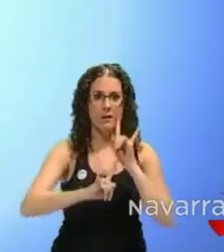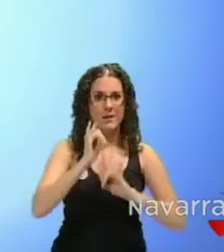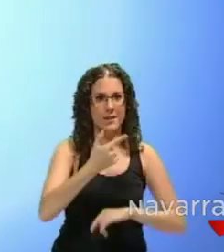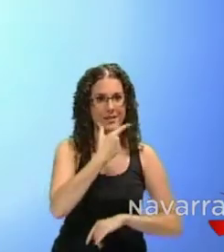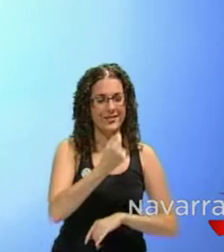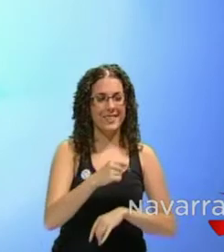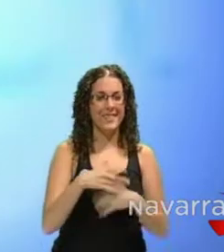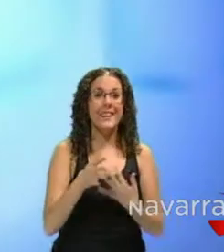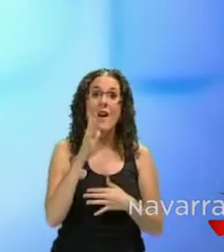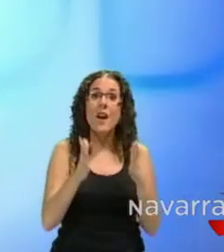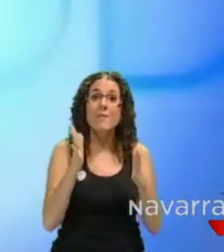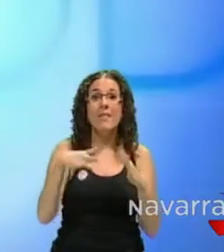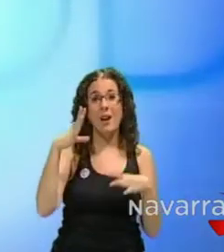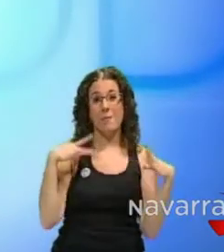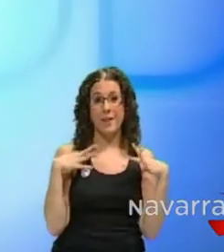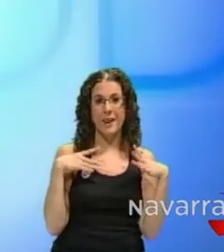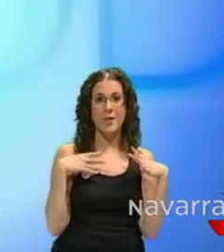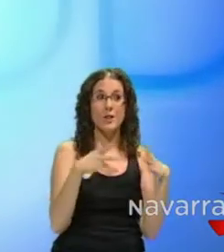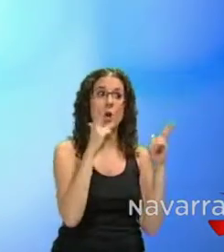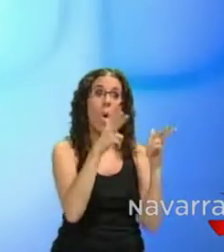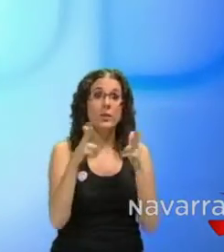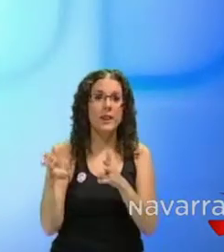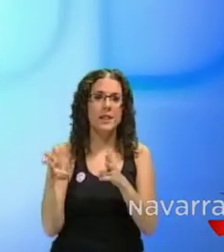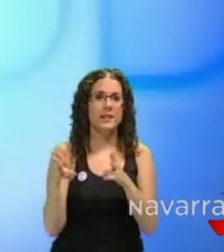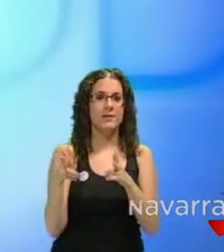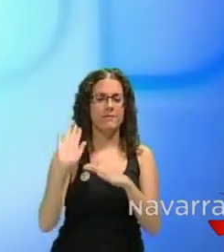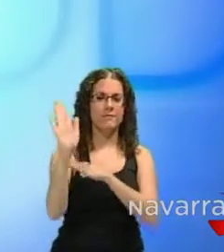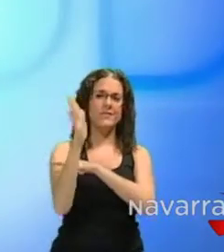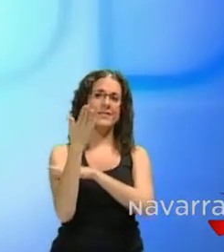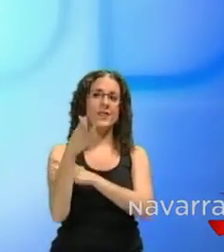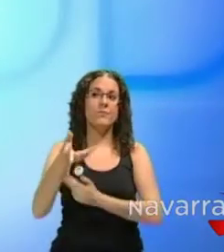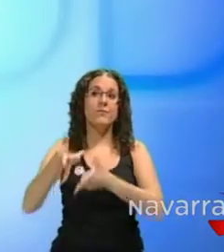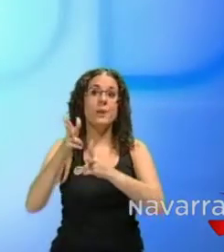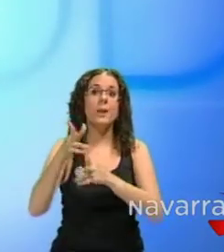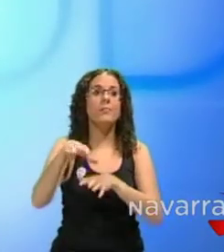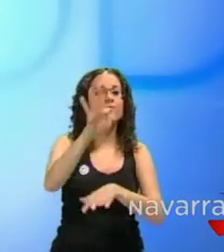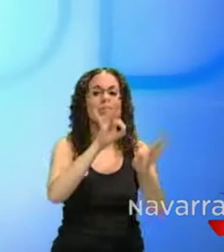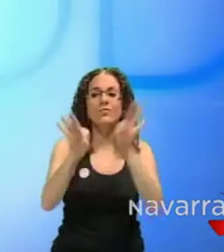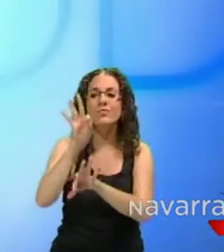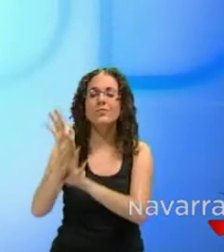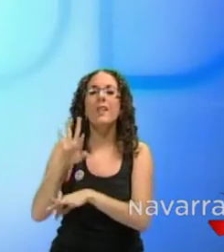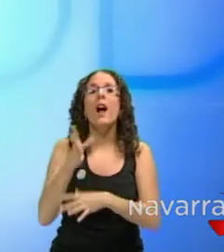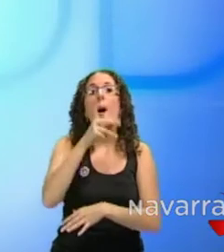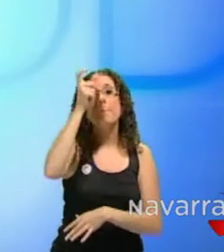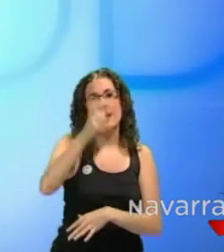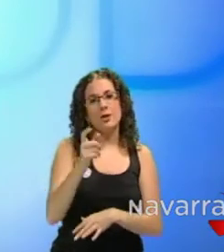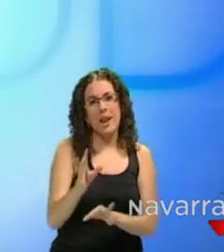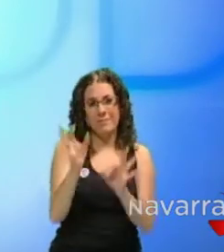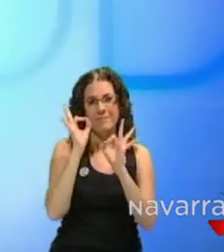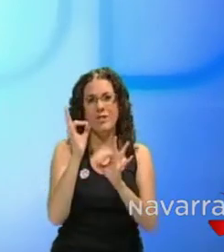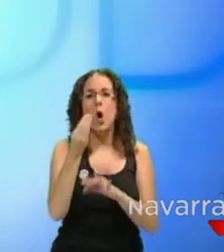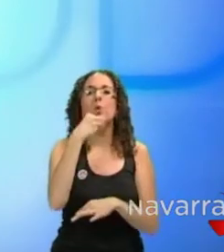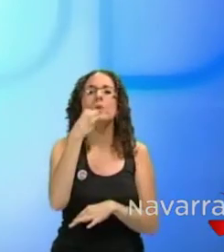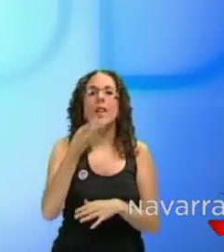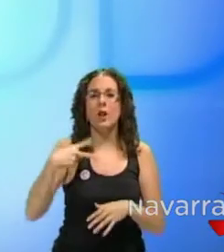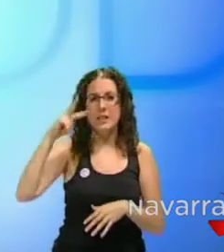con esta opción llamativa y variada, pero peligrosa también. Una nutricionista nos da una serie de consejos para llevar a cabo